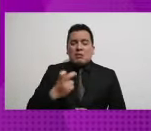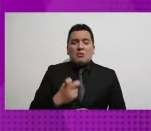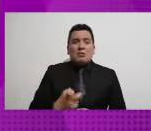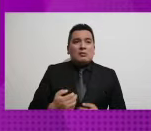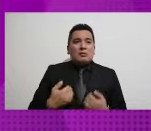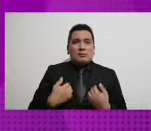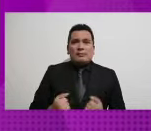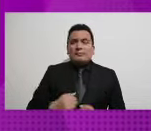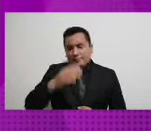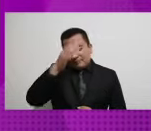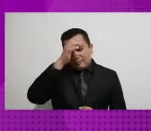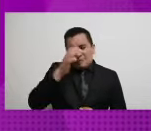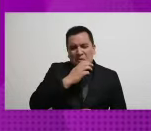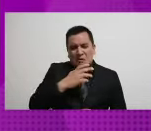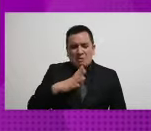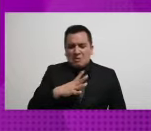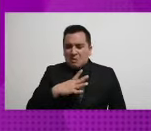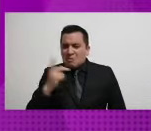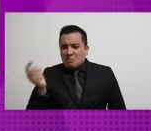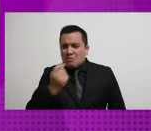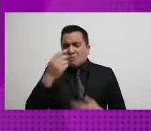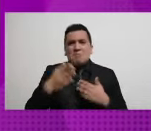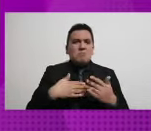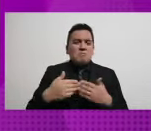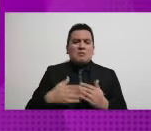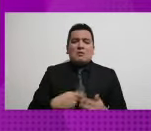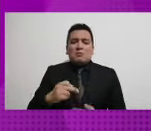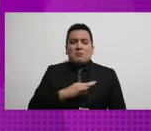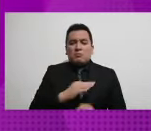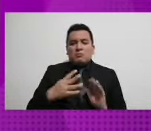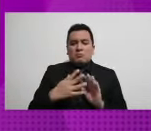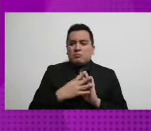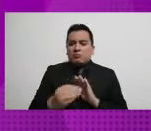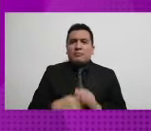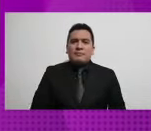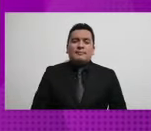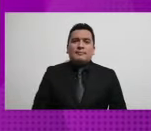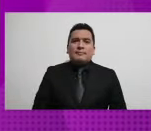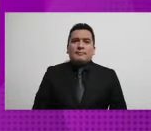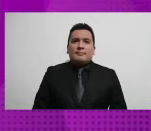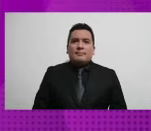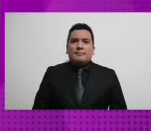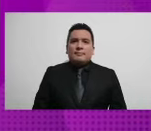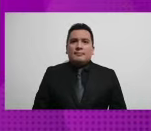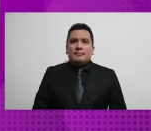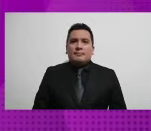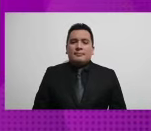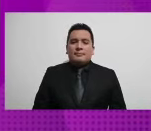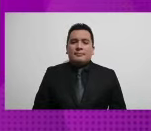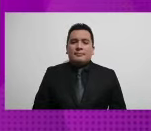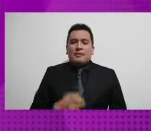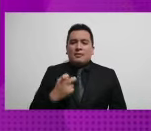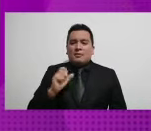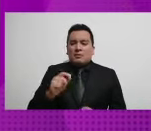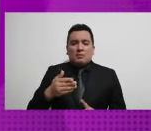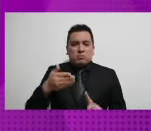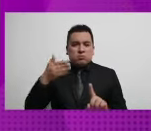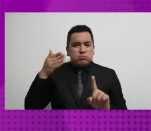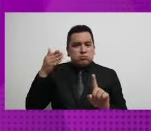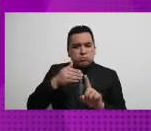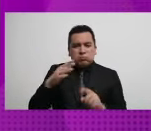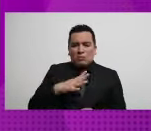convirtiendo así a Coahuila en un estado innovador, pionero y ejemplo a seguir con el tema de la democracia. Con el